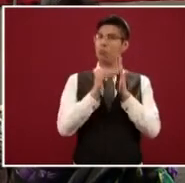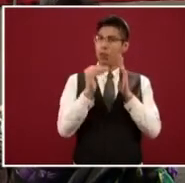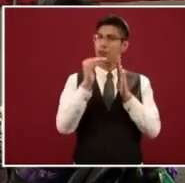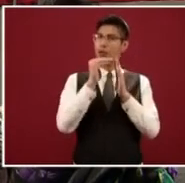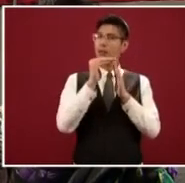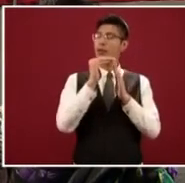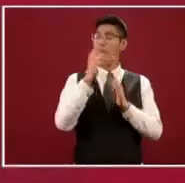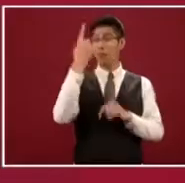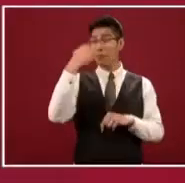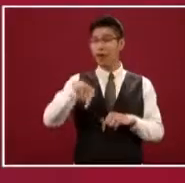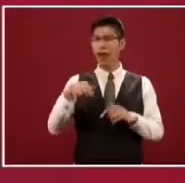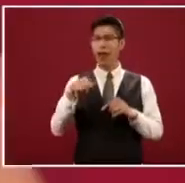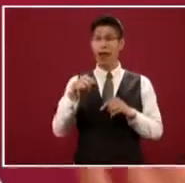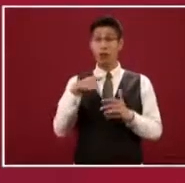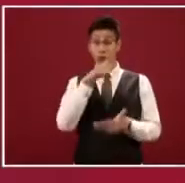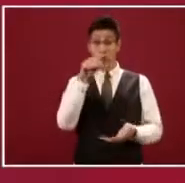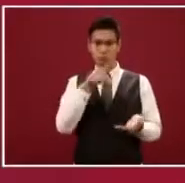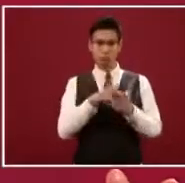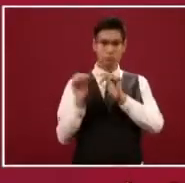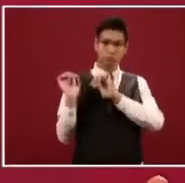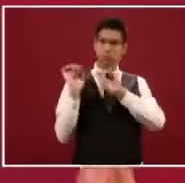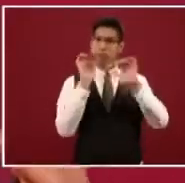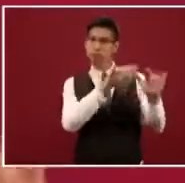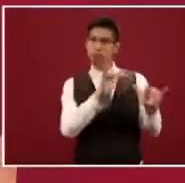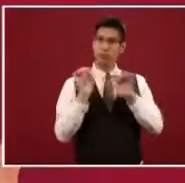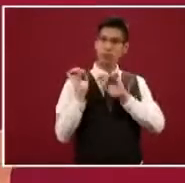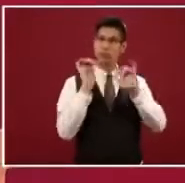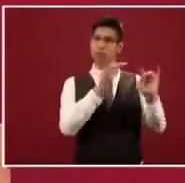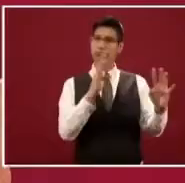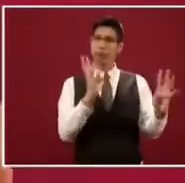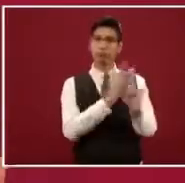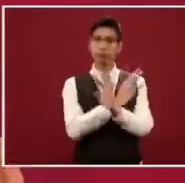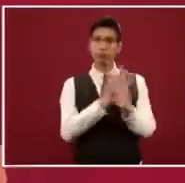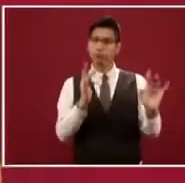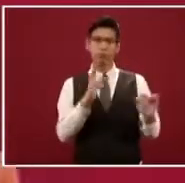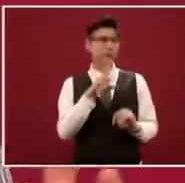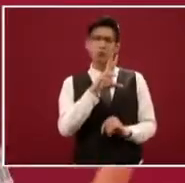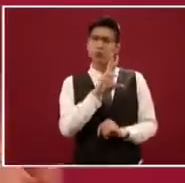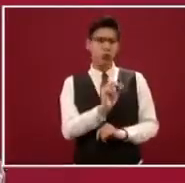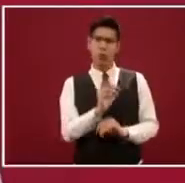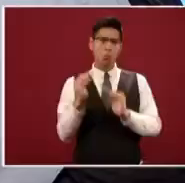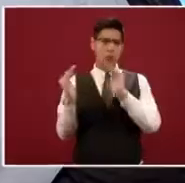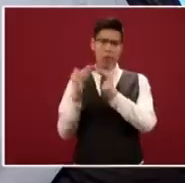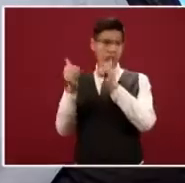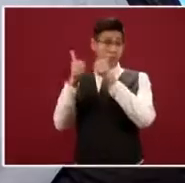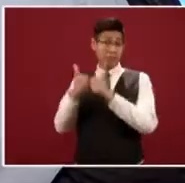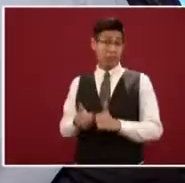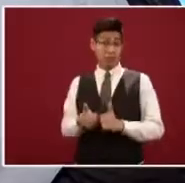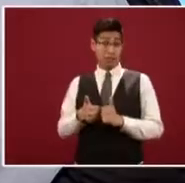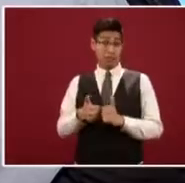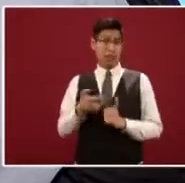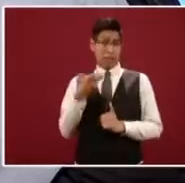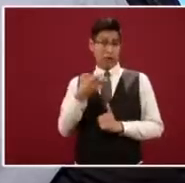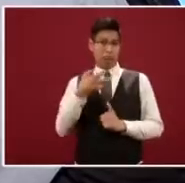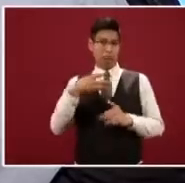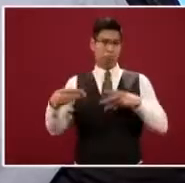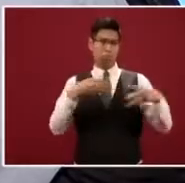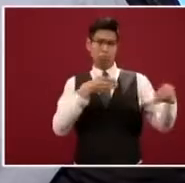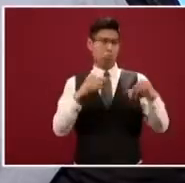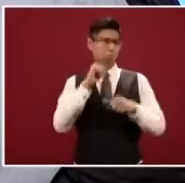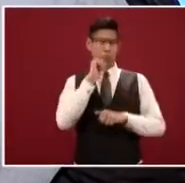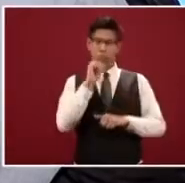que no estén en el espacio público y por lo tanto que no haya una transmisión tan